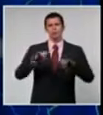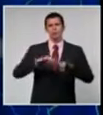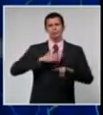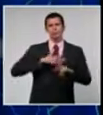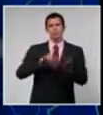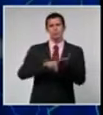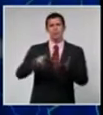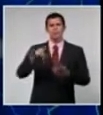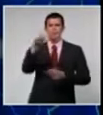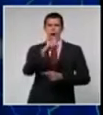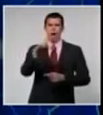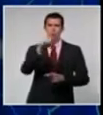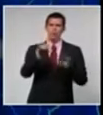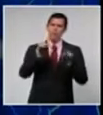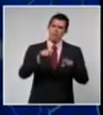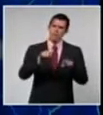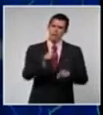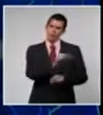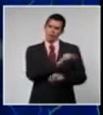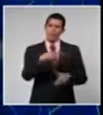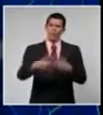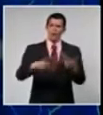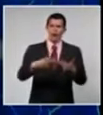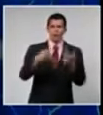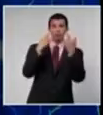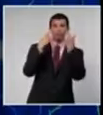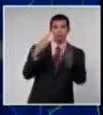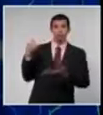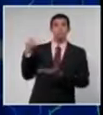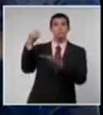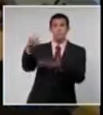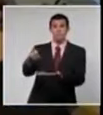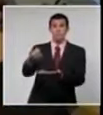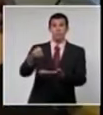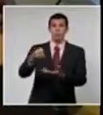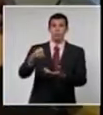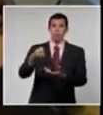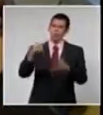el trabajo científico, docente e investigativo de esa institución académica.